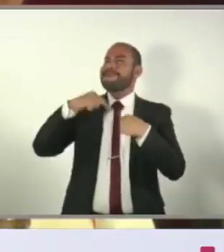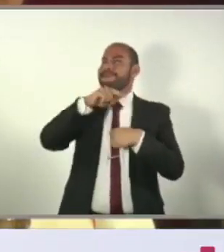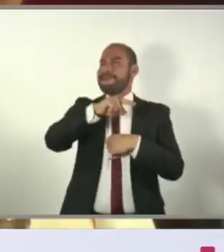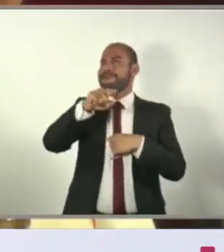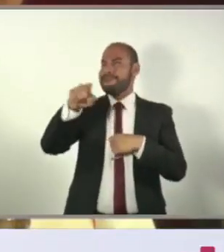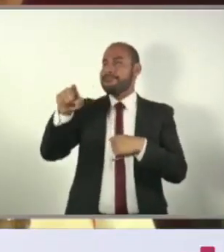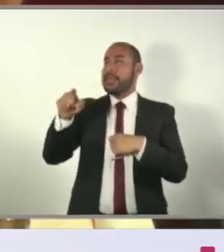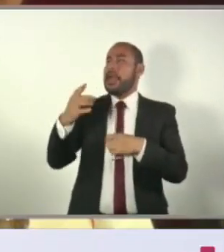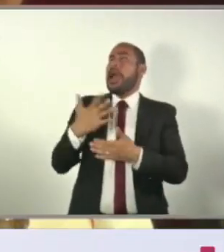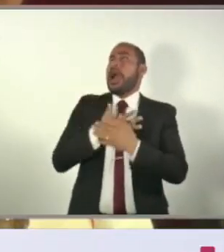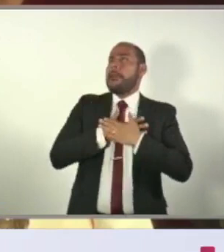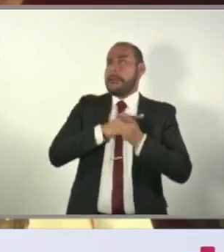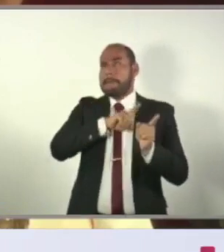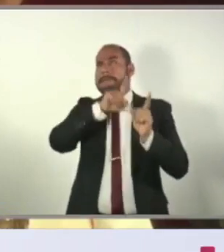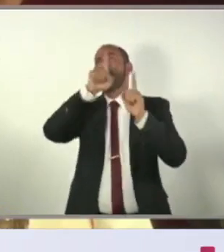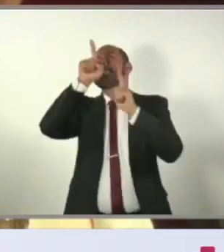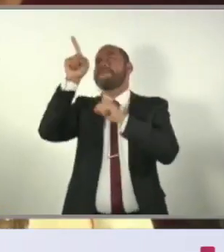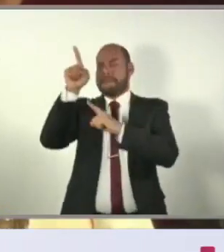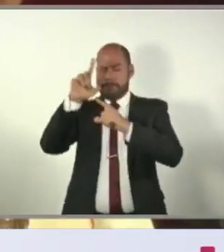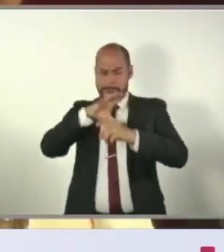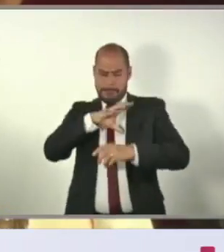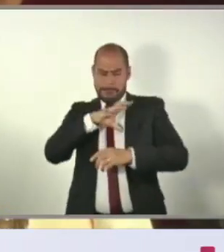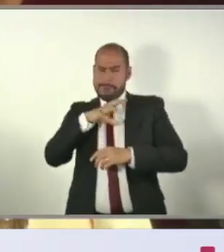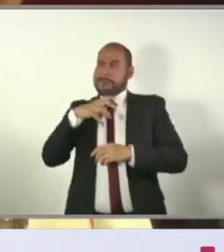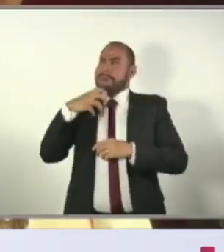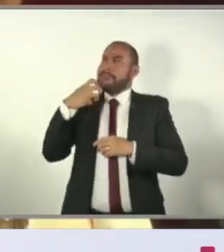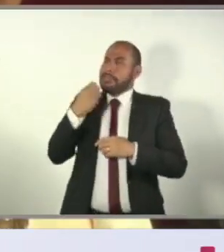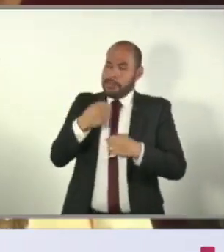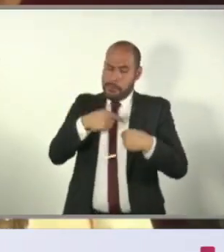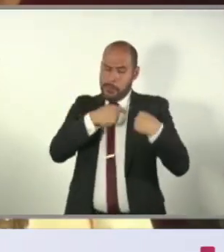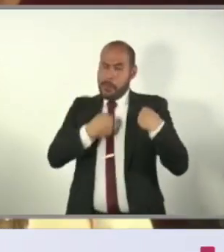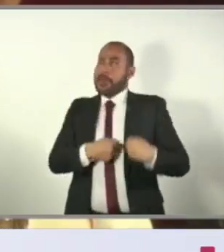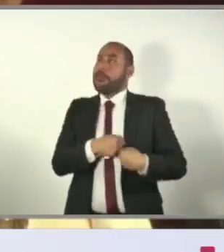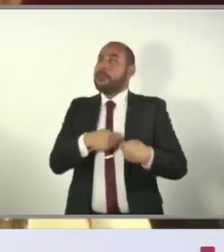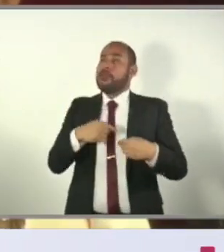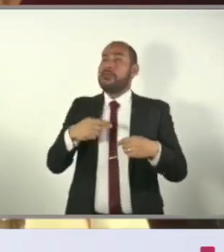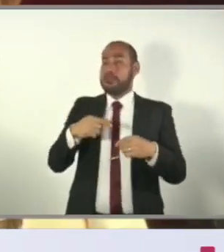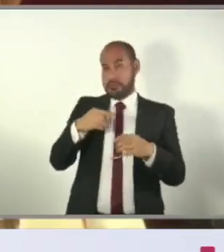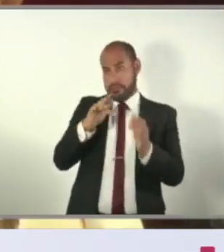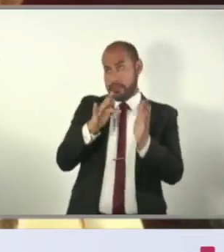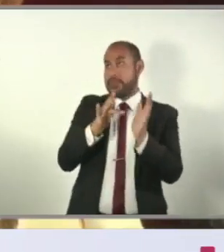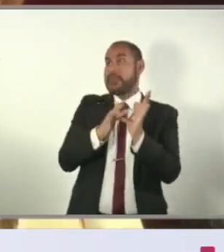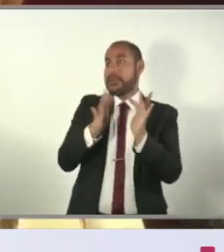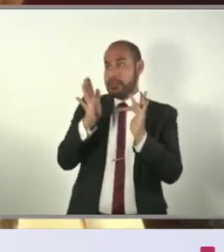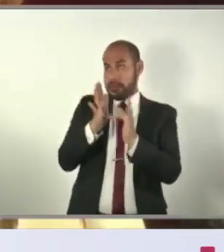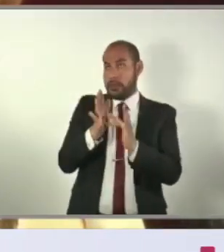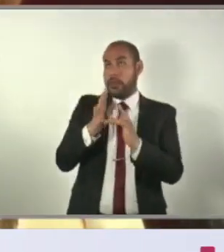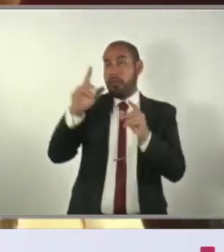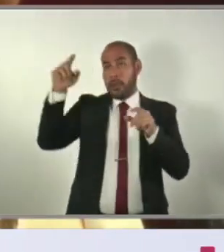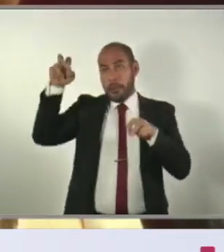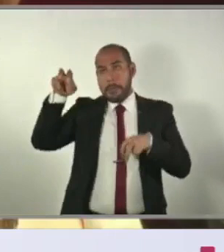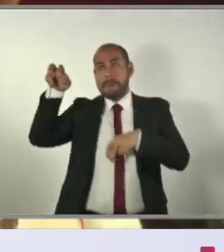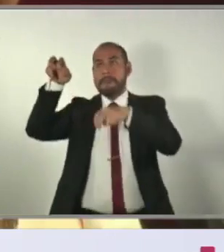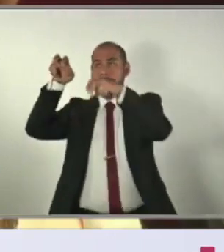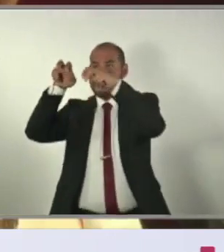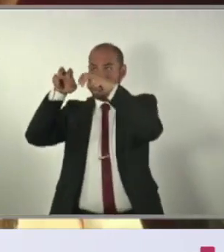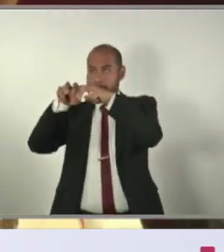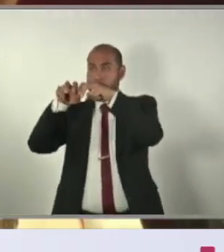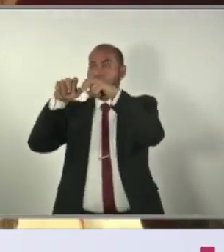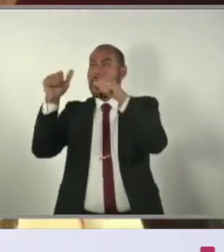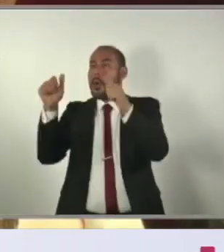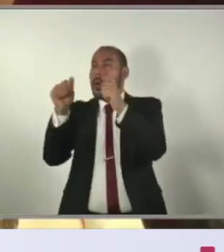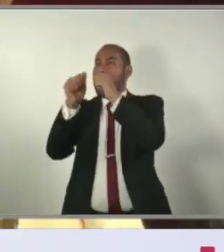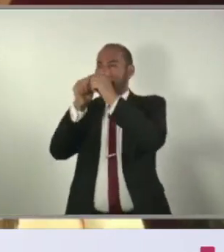de nuestro corazón. Por nuestro Señor Jesucristo, que contigo vive y reina en la unidad del Espíritu